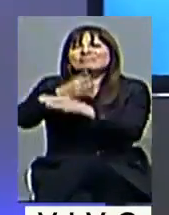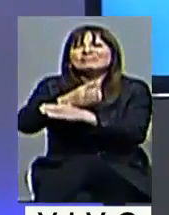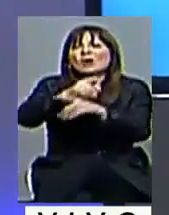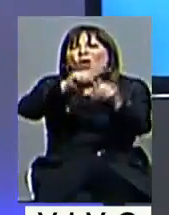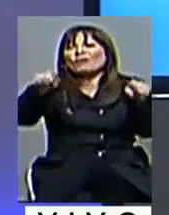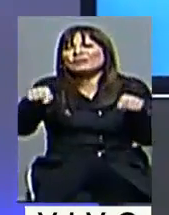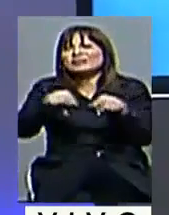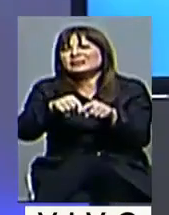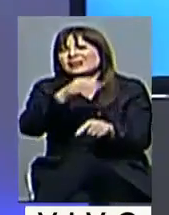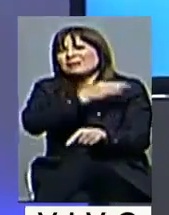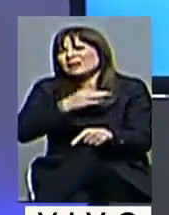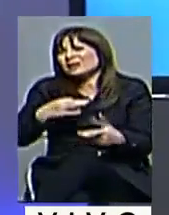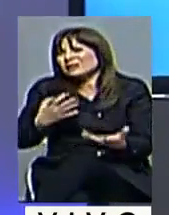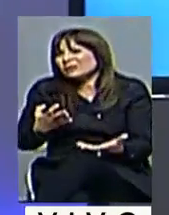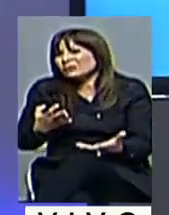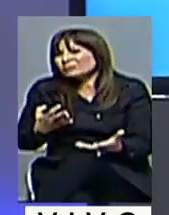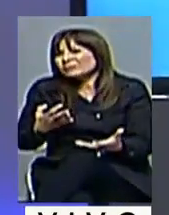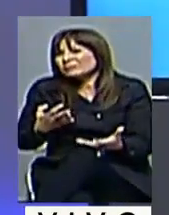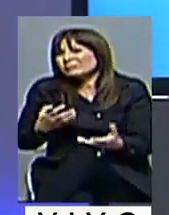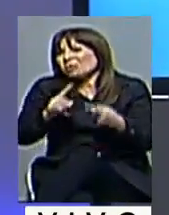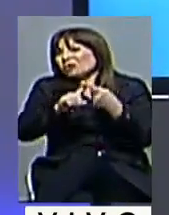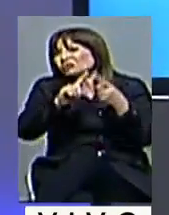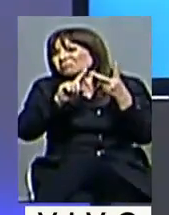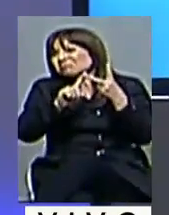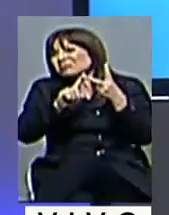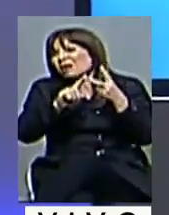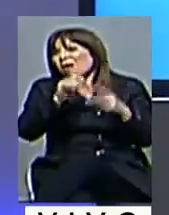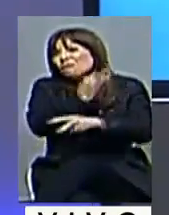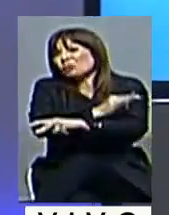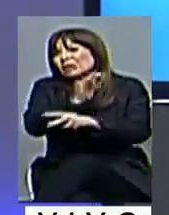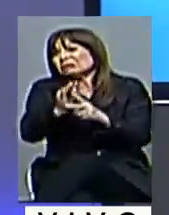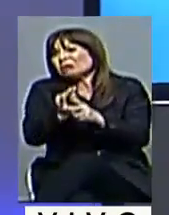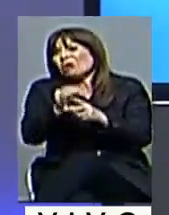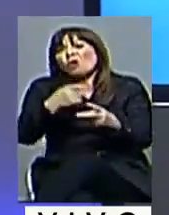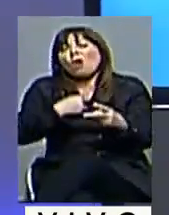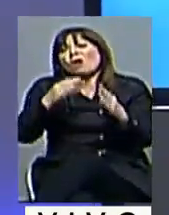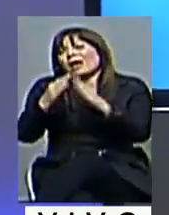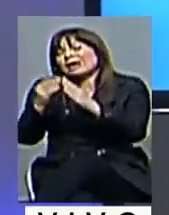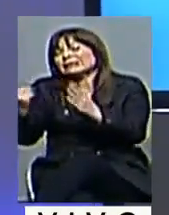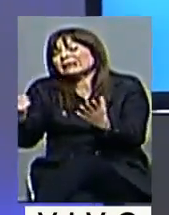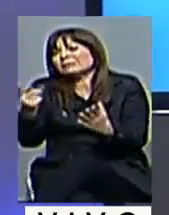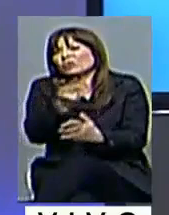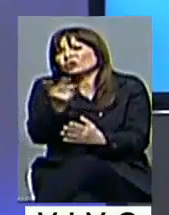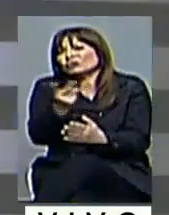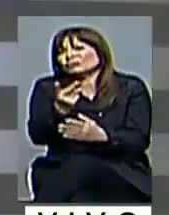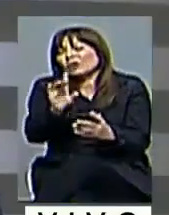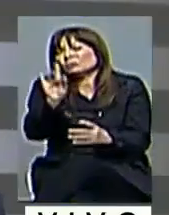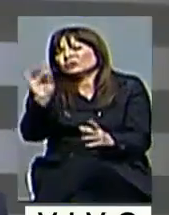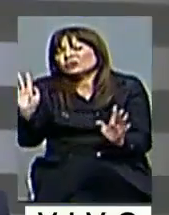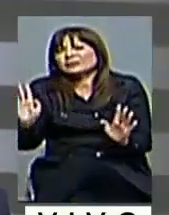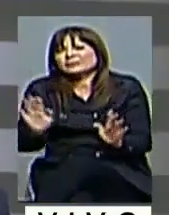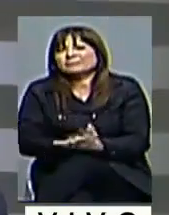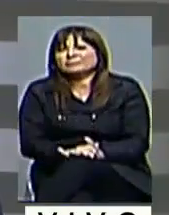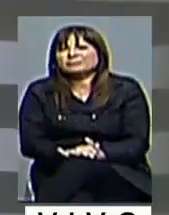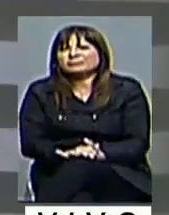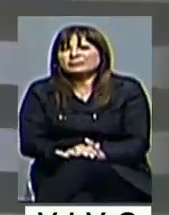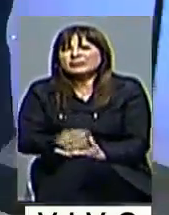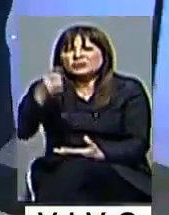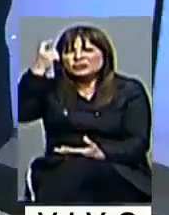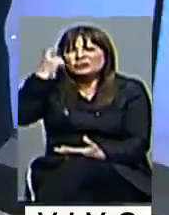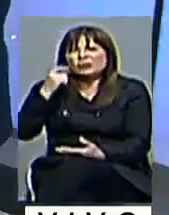dos opciones, la oficina del presidente Piñera, la fundación, o su casa, y optaron por la casa. Creo que a lo mejor es mejor el café. No, pero yo creo que